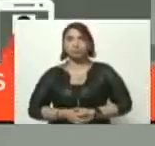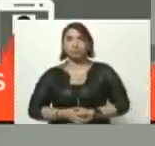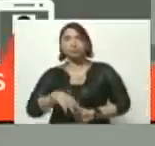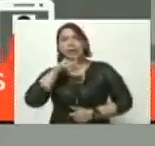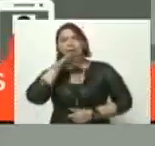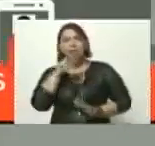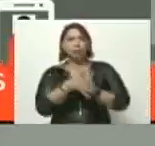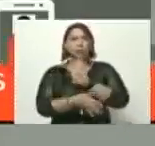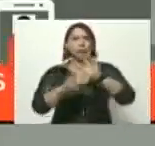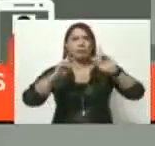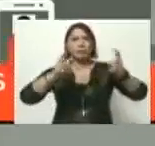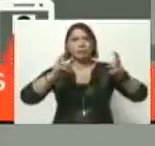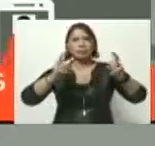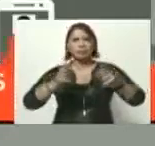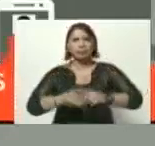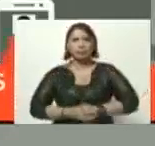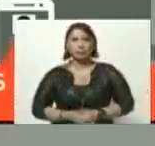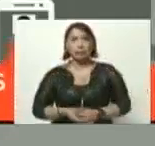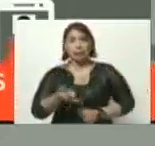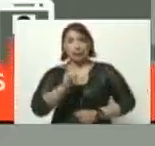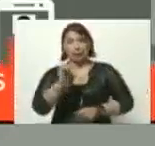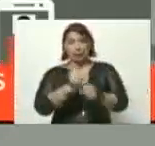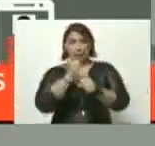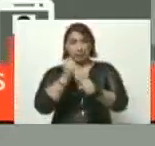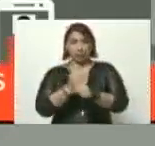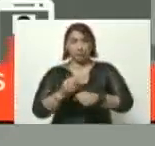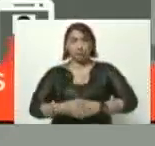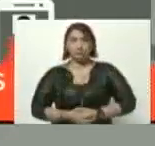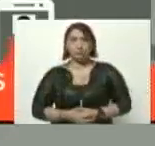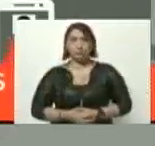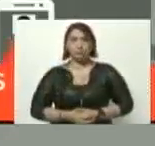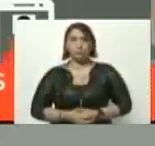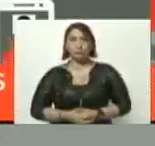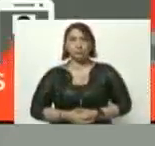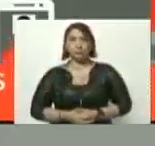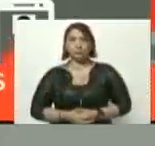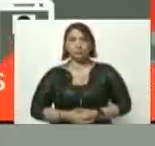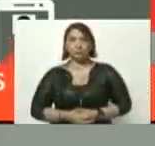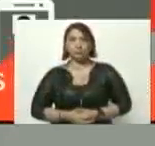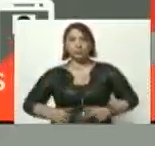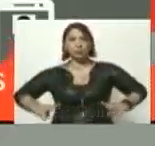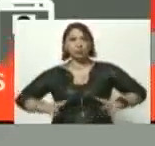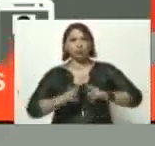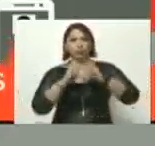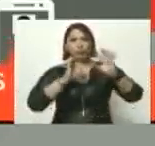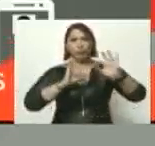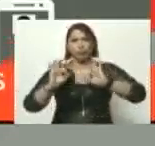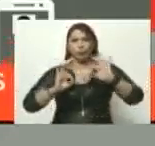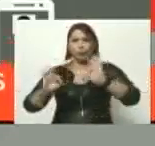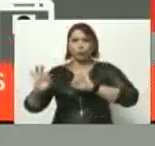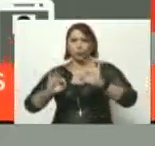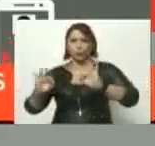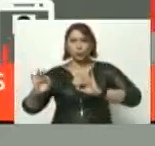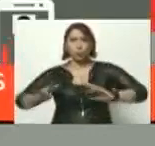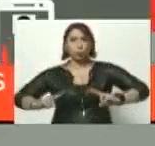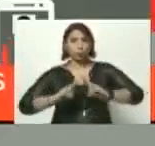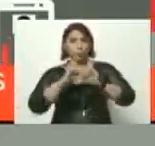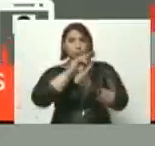hablando de los temas que están trabajando en los encuentros preparatorios de este encuentro